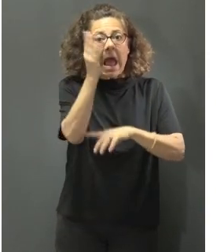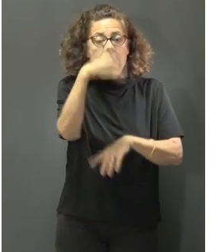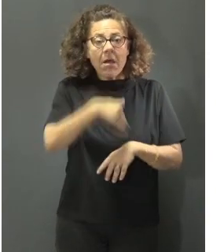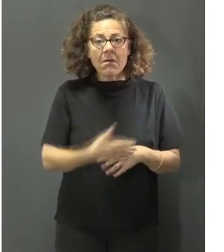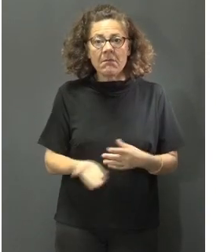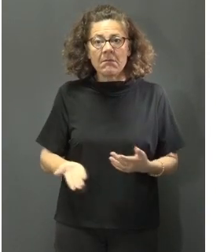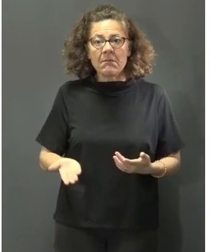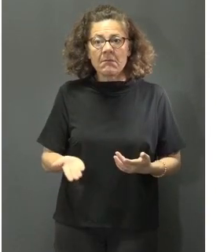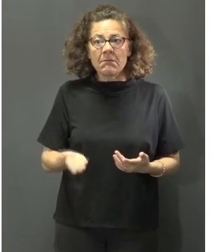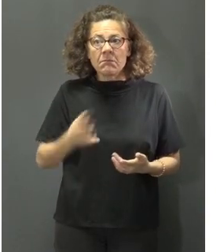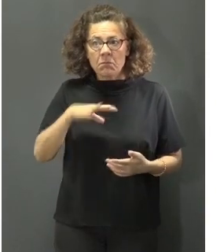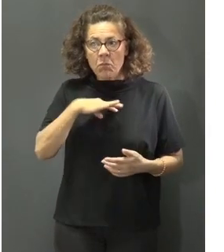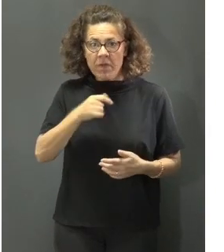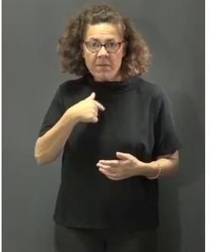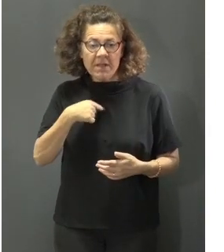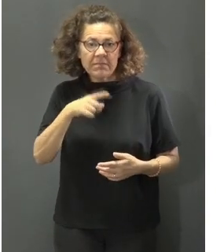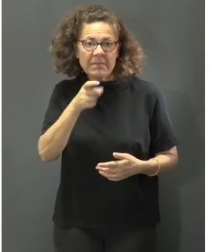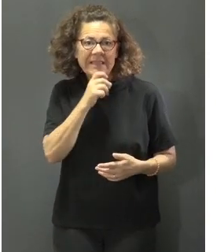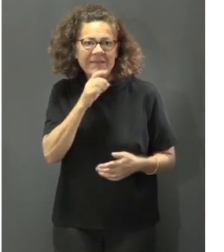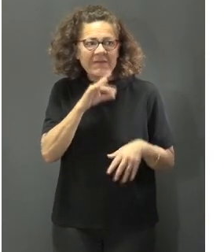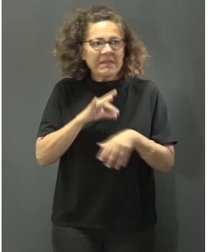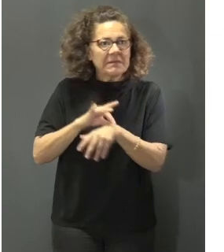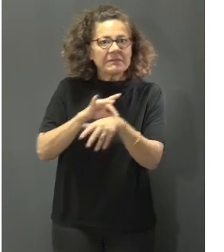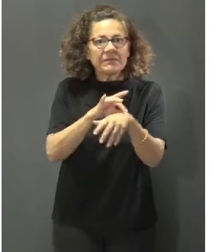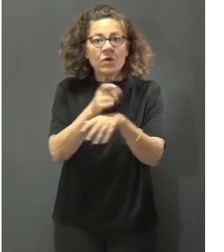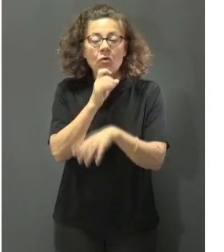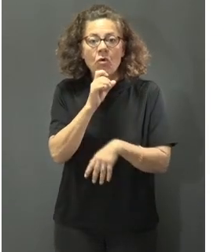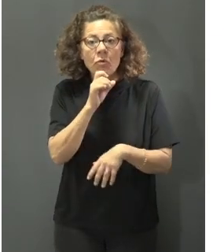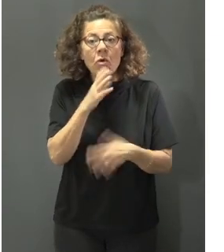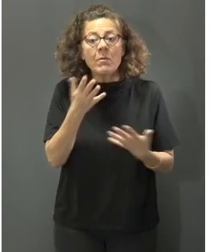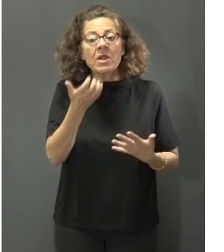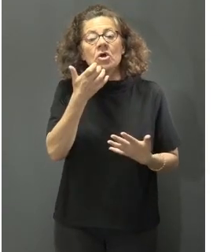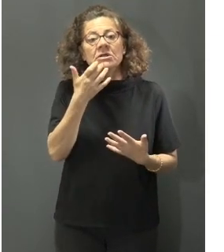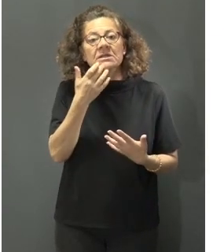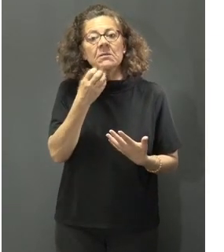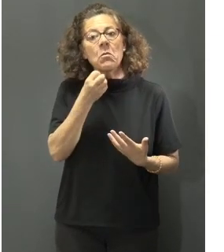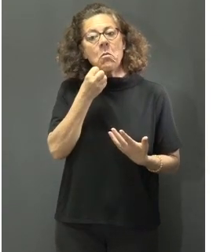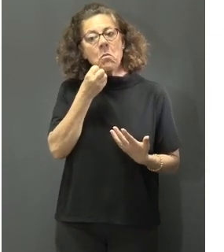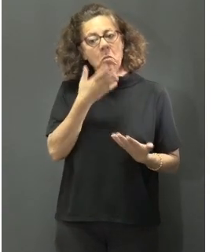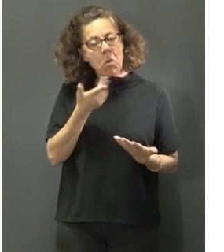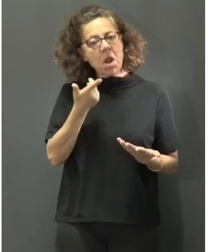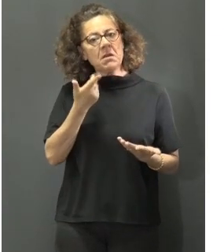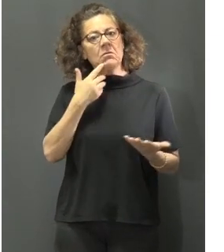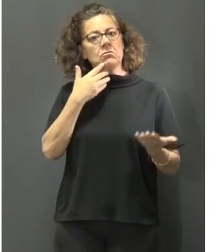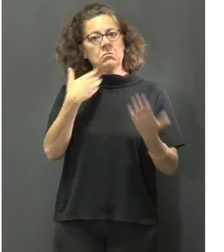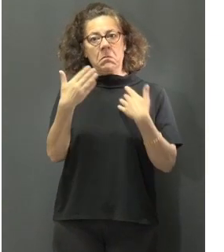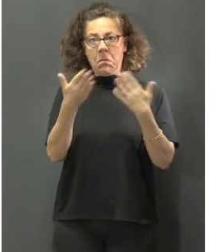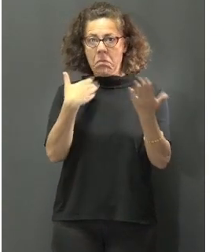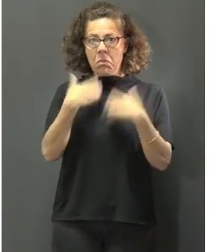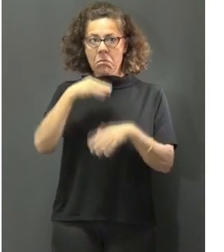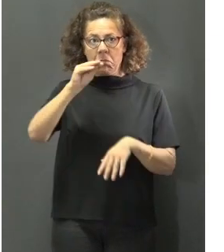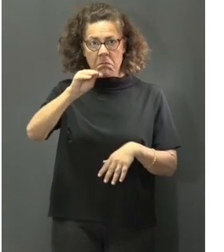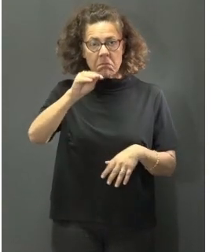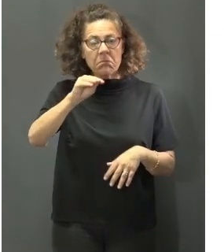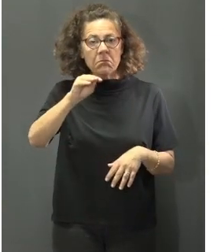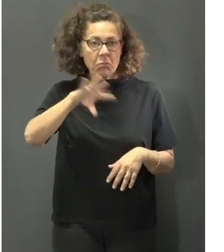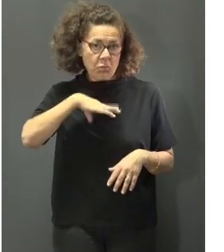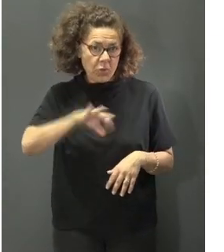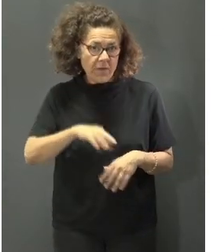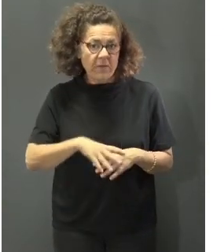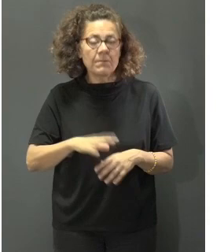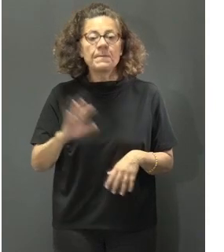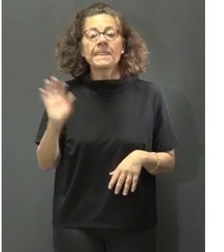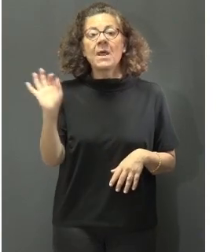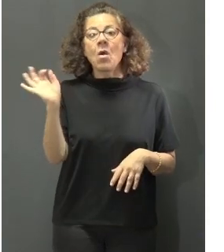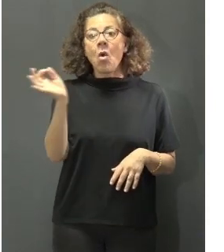pues a lo mejor me resulta difícil orientarme, pero si tengo buena competencia comunicativa, pues puedo preguntar o a